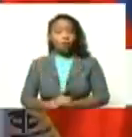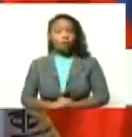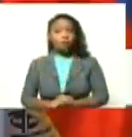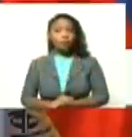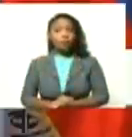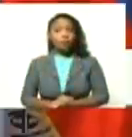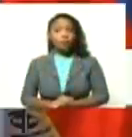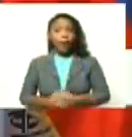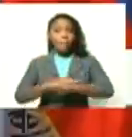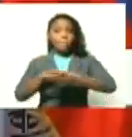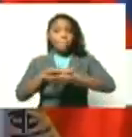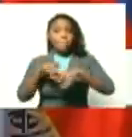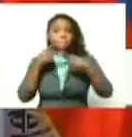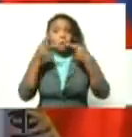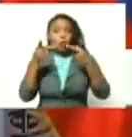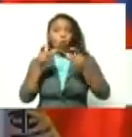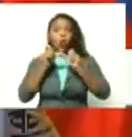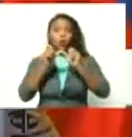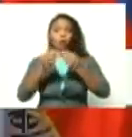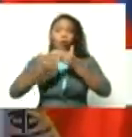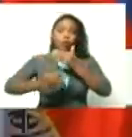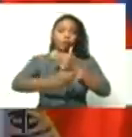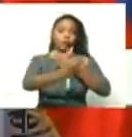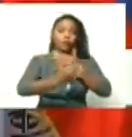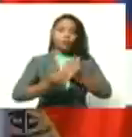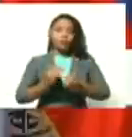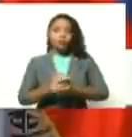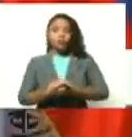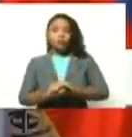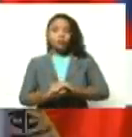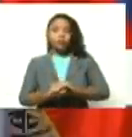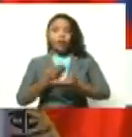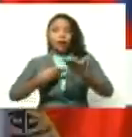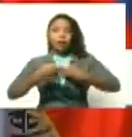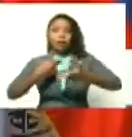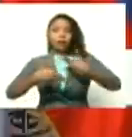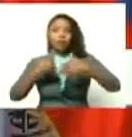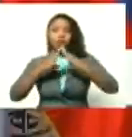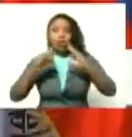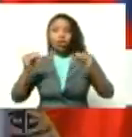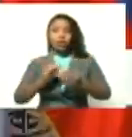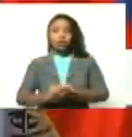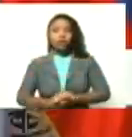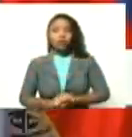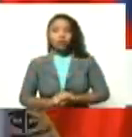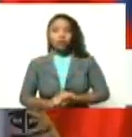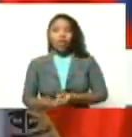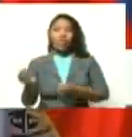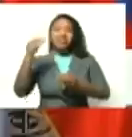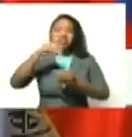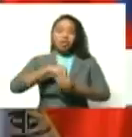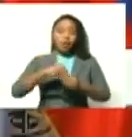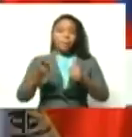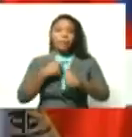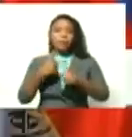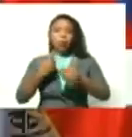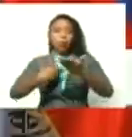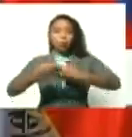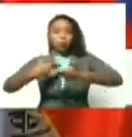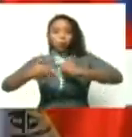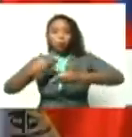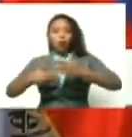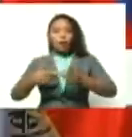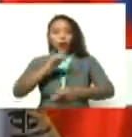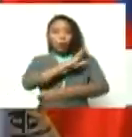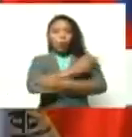el Ministerio Público sigue adelante al servicio de todos, dentro del principio de cooperación entre poderes